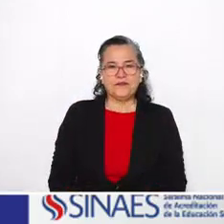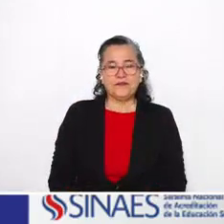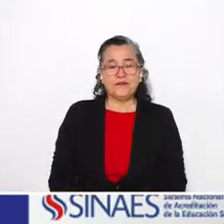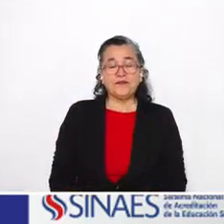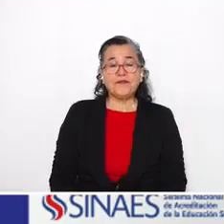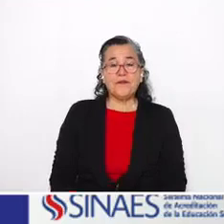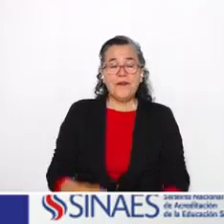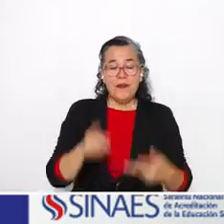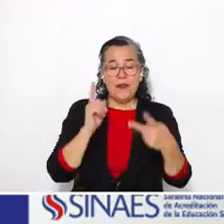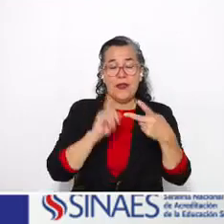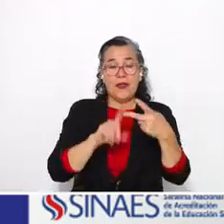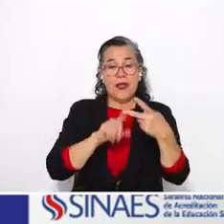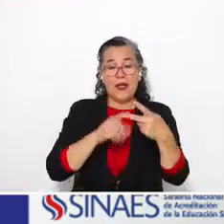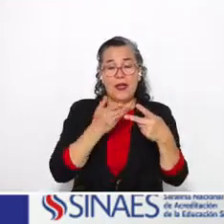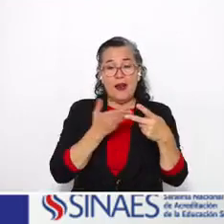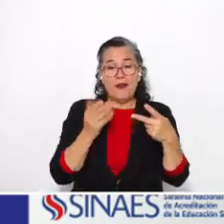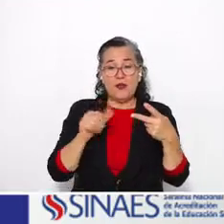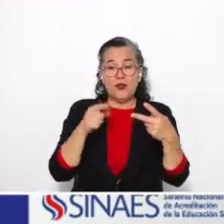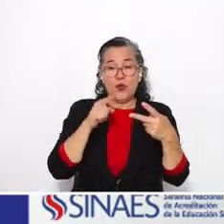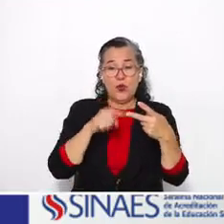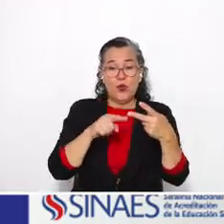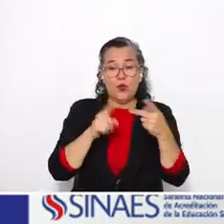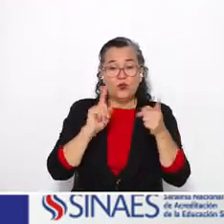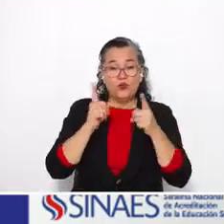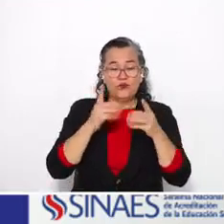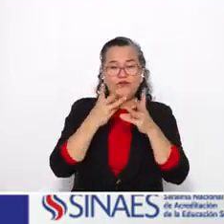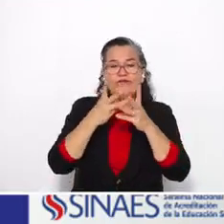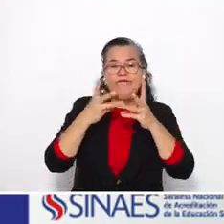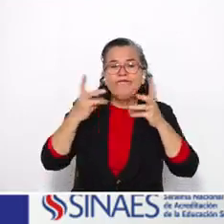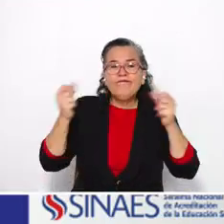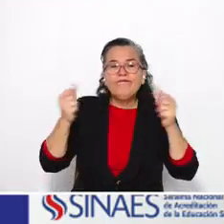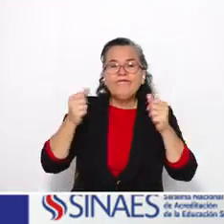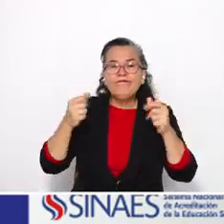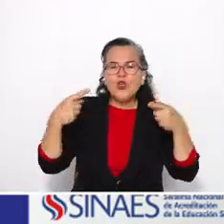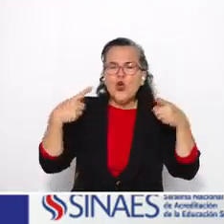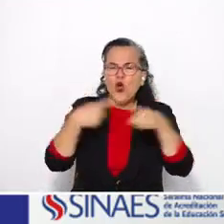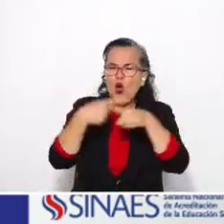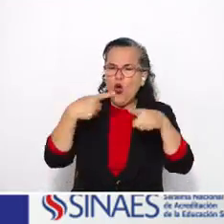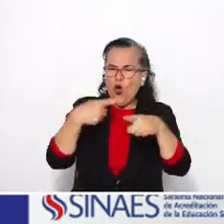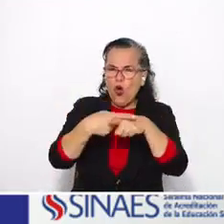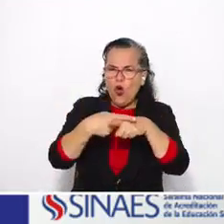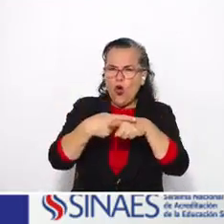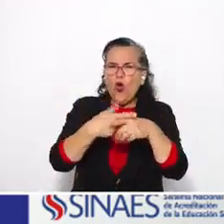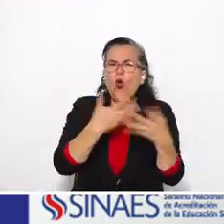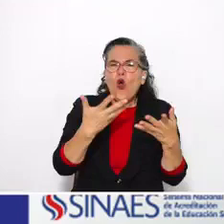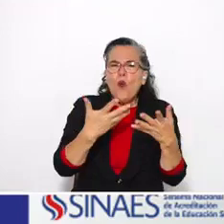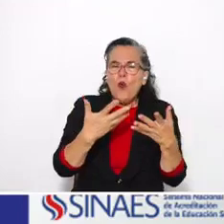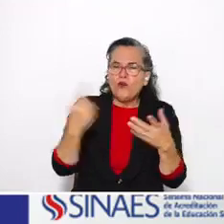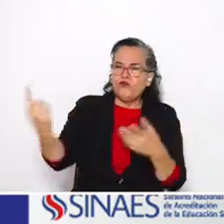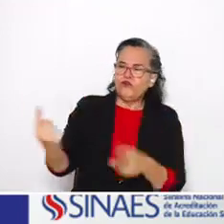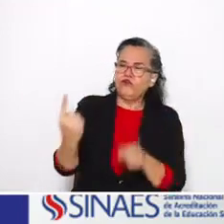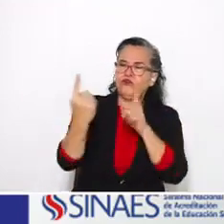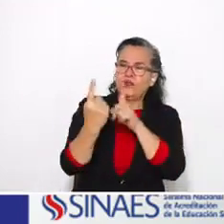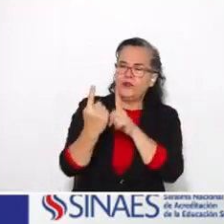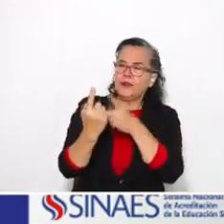Y el otro elemento es la resolución de conflictos a través del diálogo.